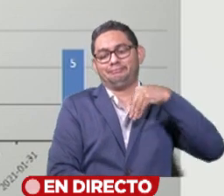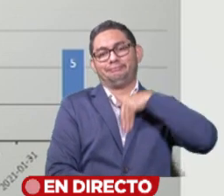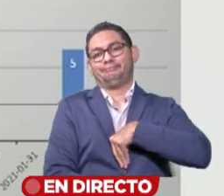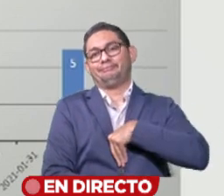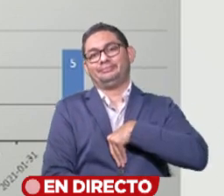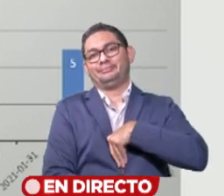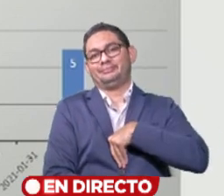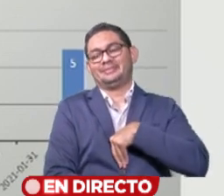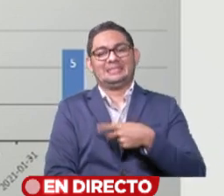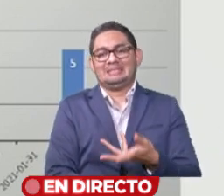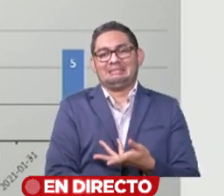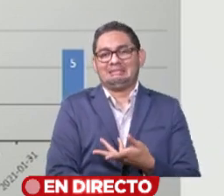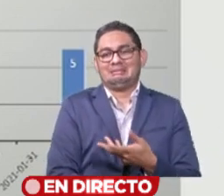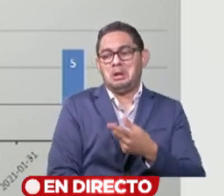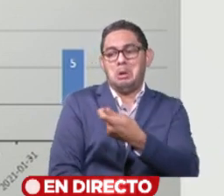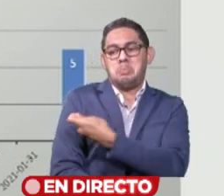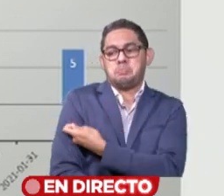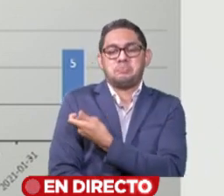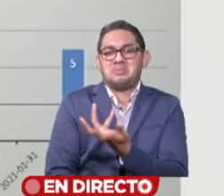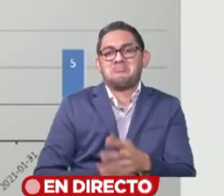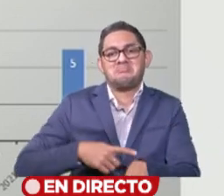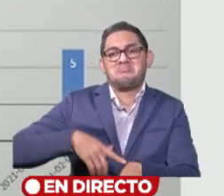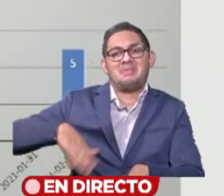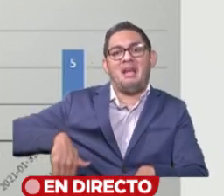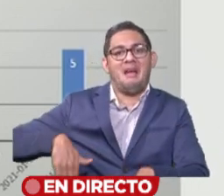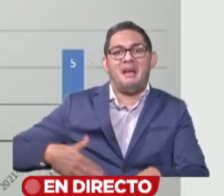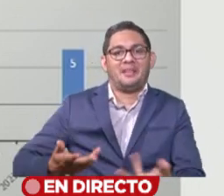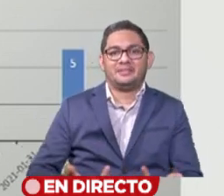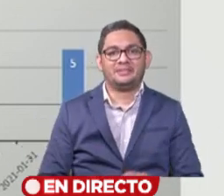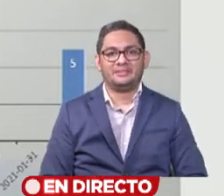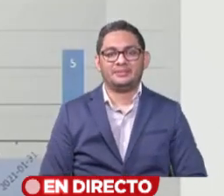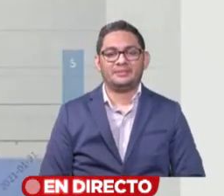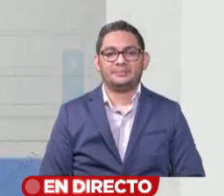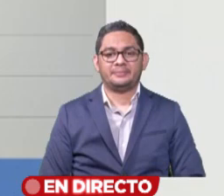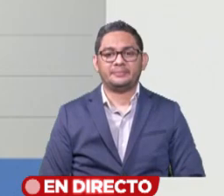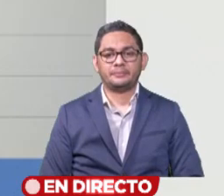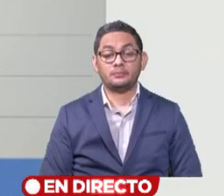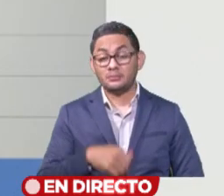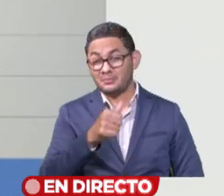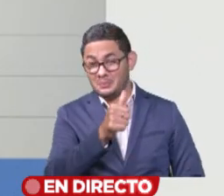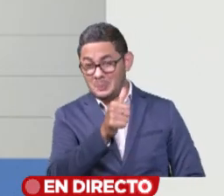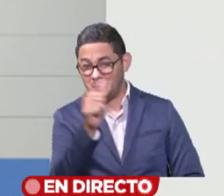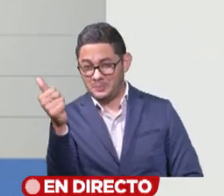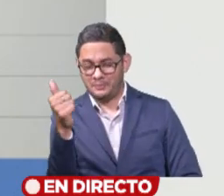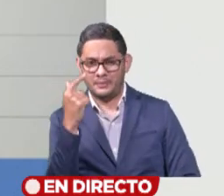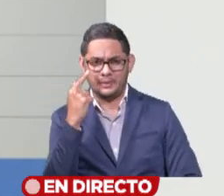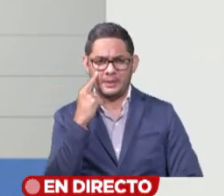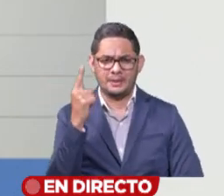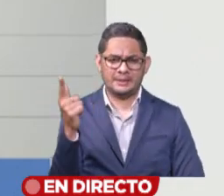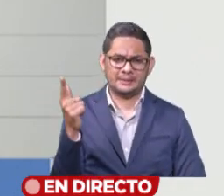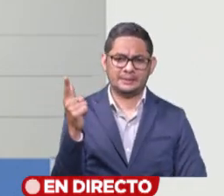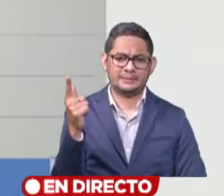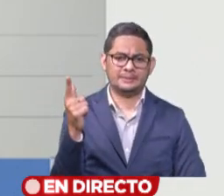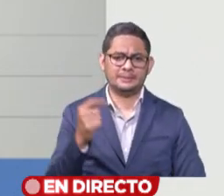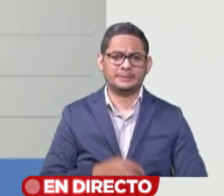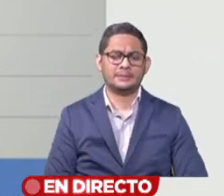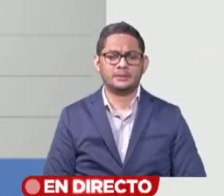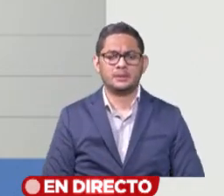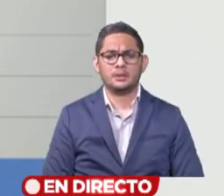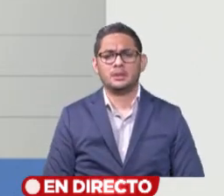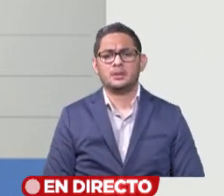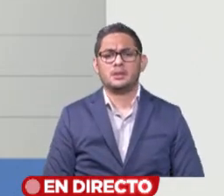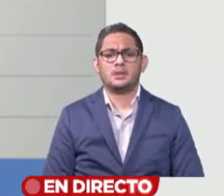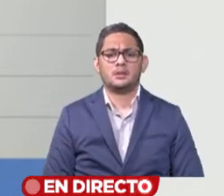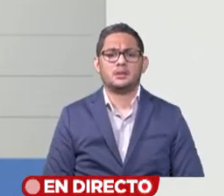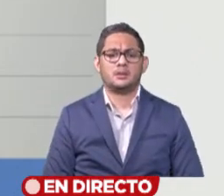segundo y tercer día después de iniciar la estrategia de vacunación. Si nos vamos a la siguiente diapositiva, aquí lo que tenemos es la distribución